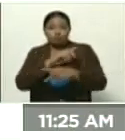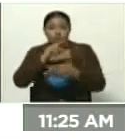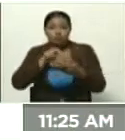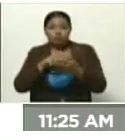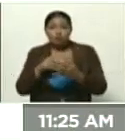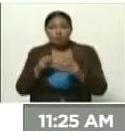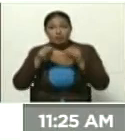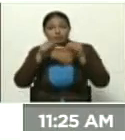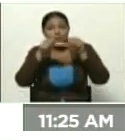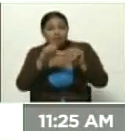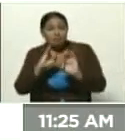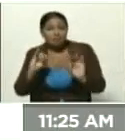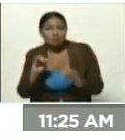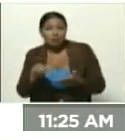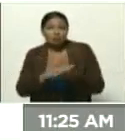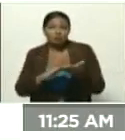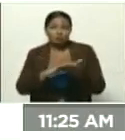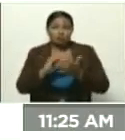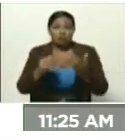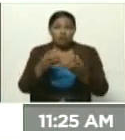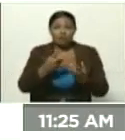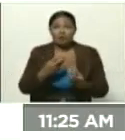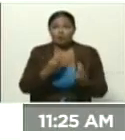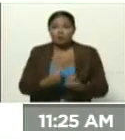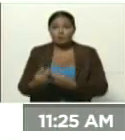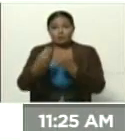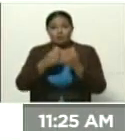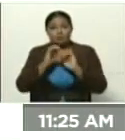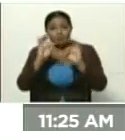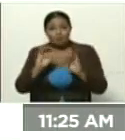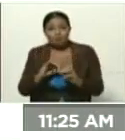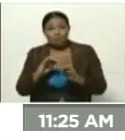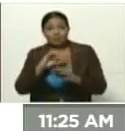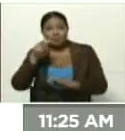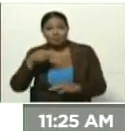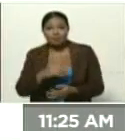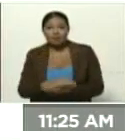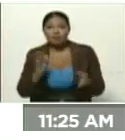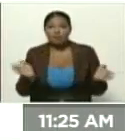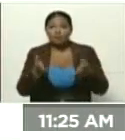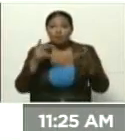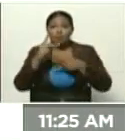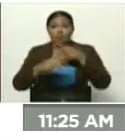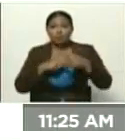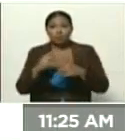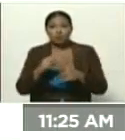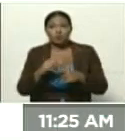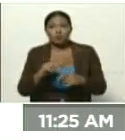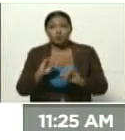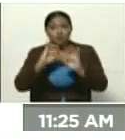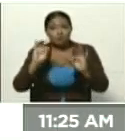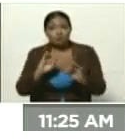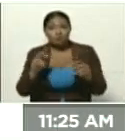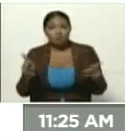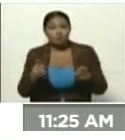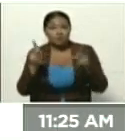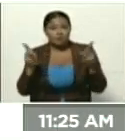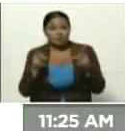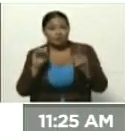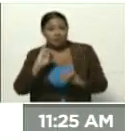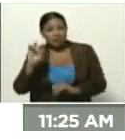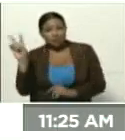para continuar con la recuperación económica a través del impulso de los sectores productivos, producir y producir